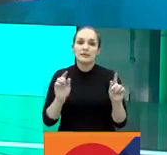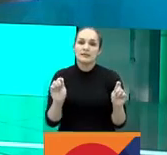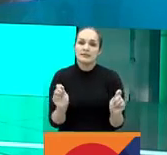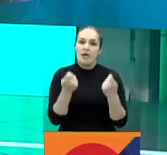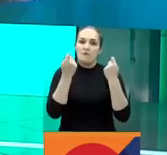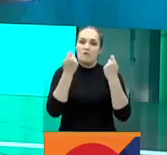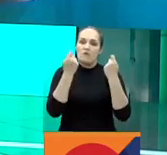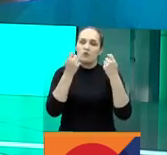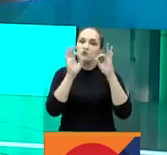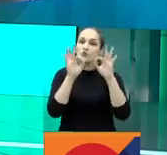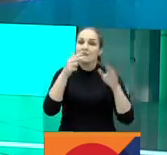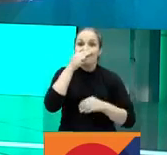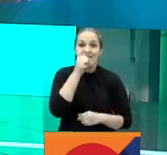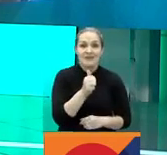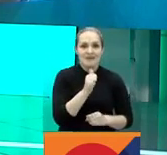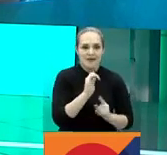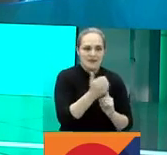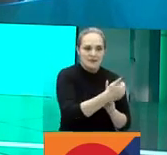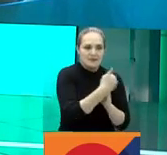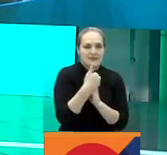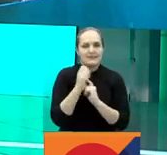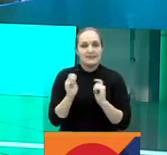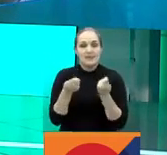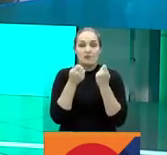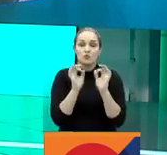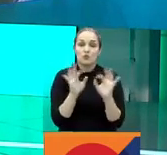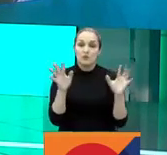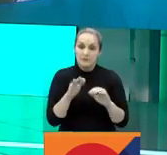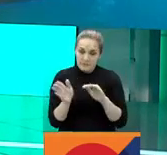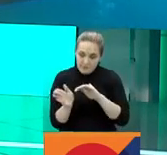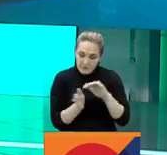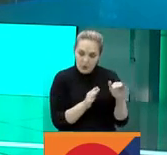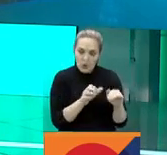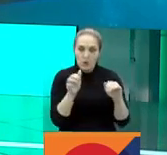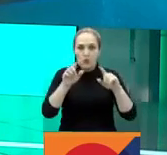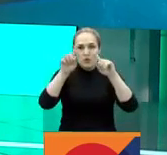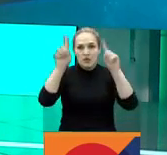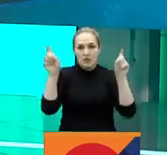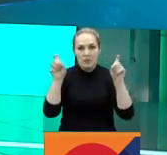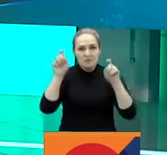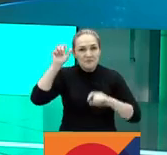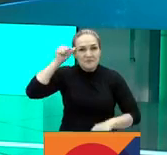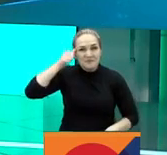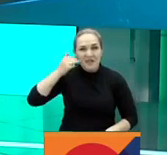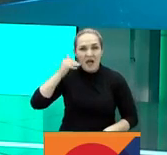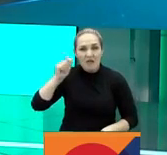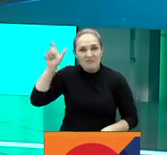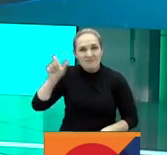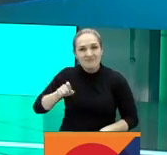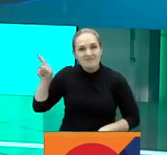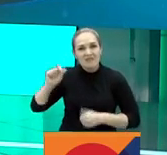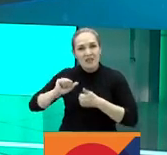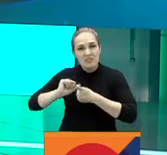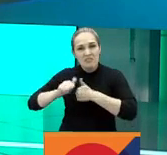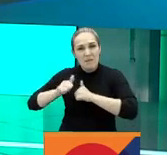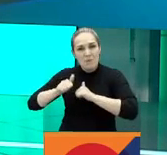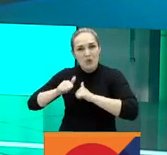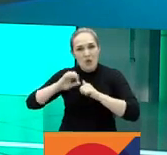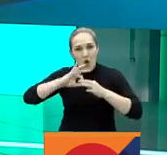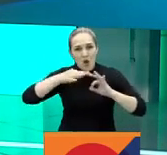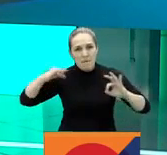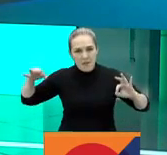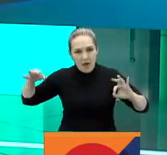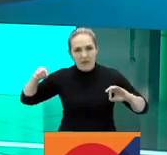esta niña pudo ser rescatada. Es cierto. Bueno, pero cambiemos de tema. Lina, ¿usted recuerda el caso de la deportista olímpica